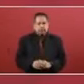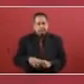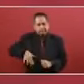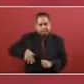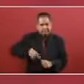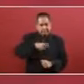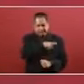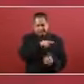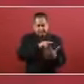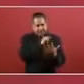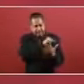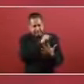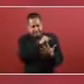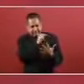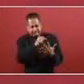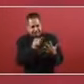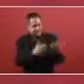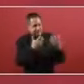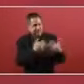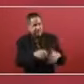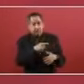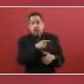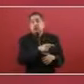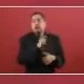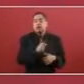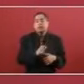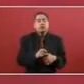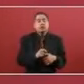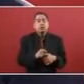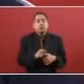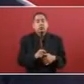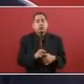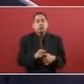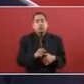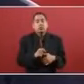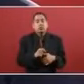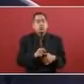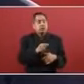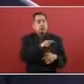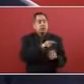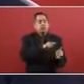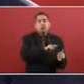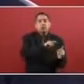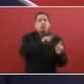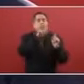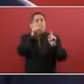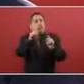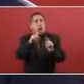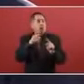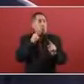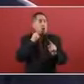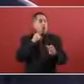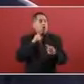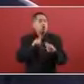casos se tienen que ir a litigar al extranjero,